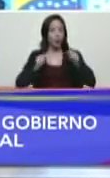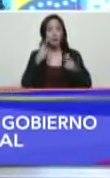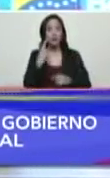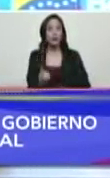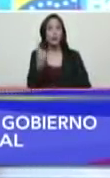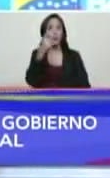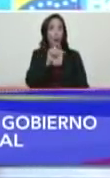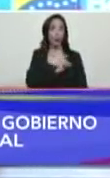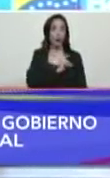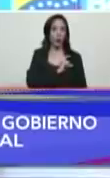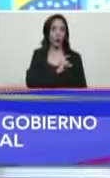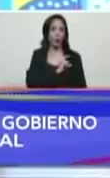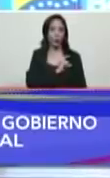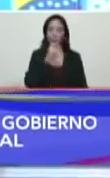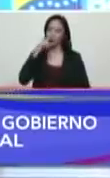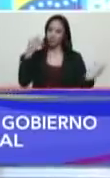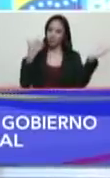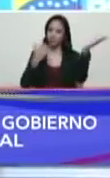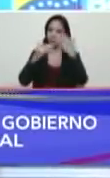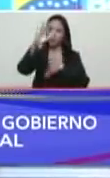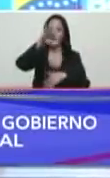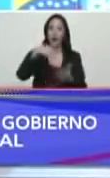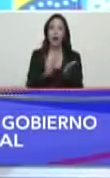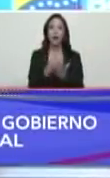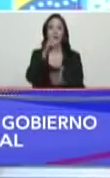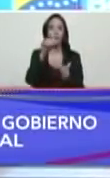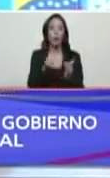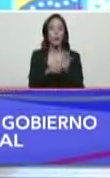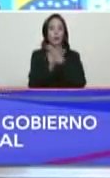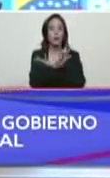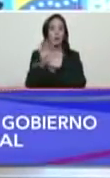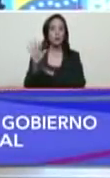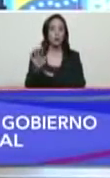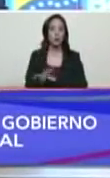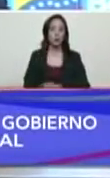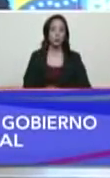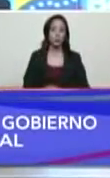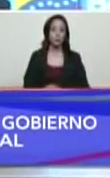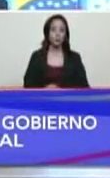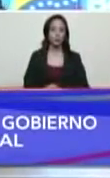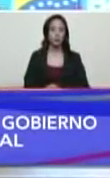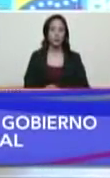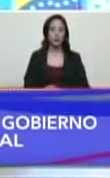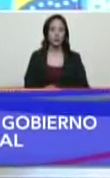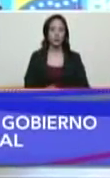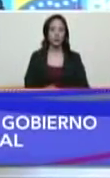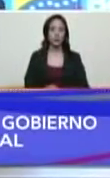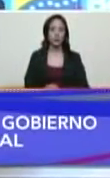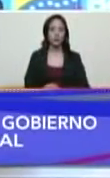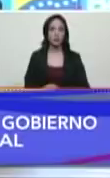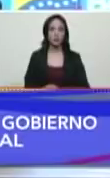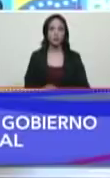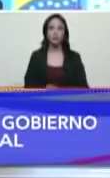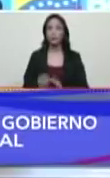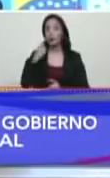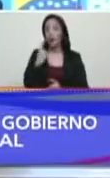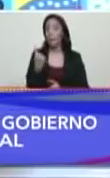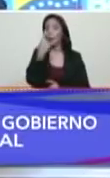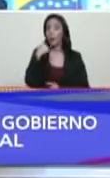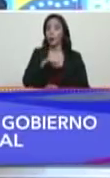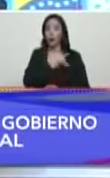enero, rumbo al 2025, desde el primero de enero,